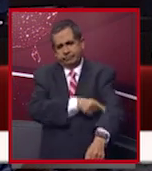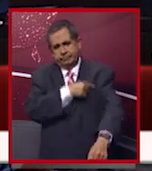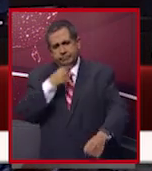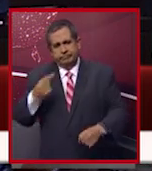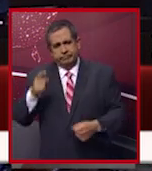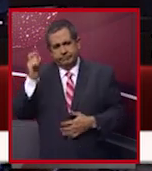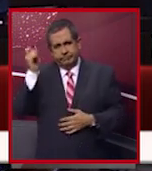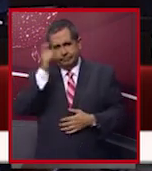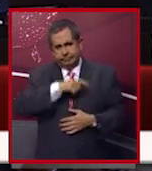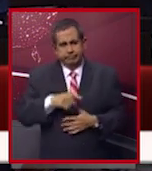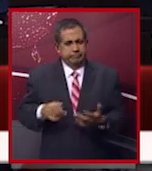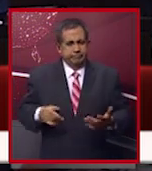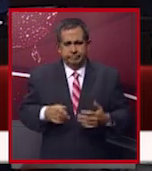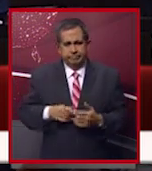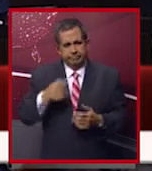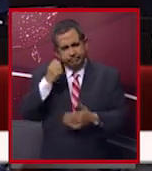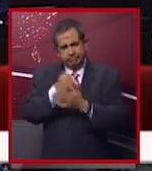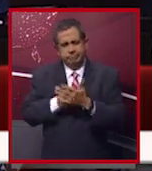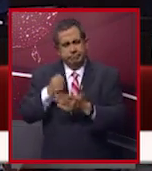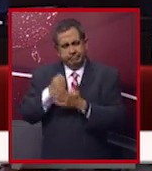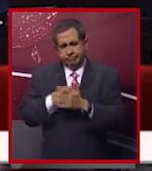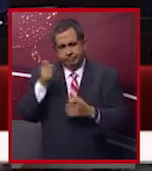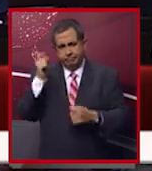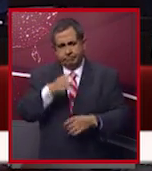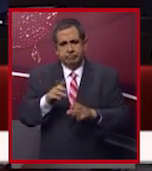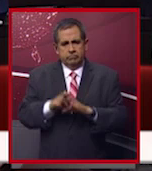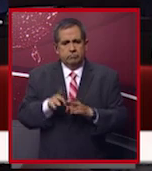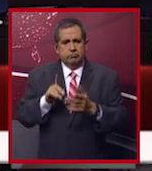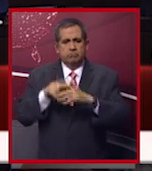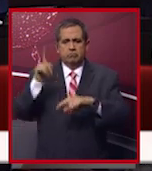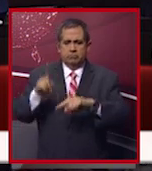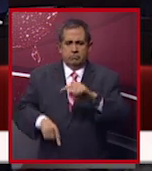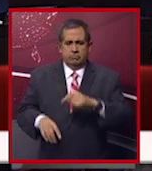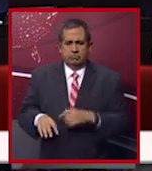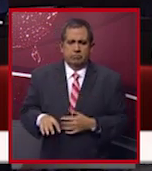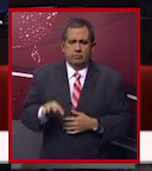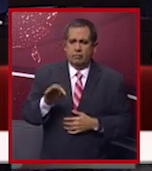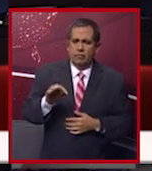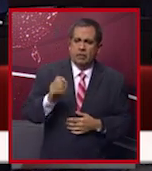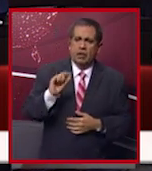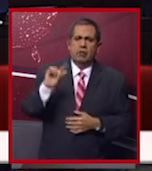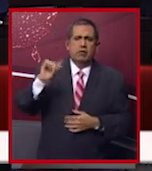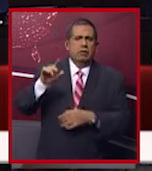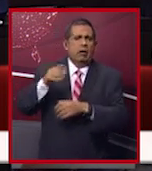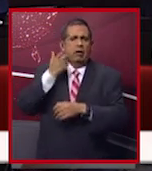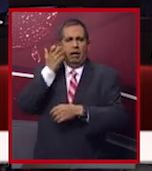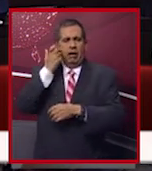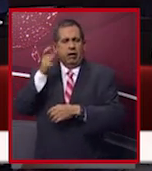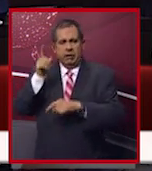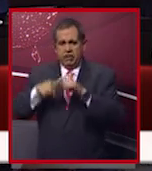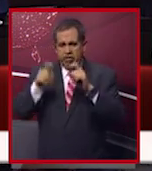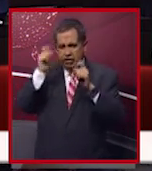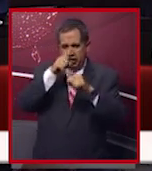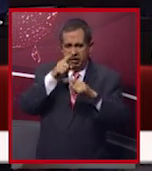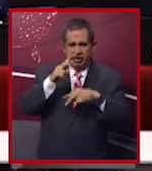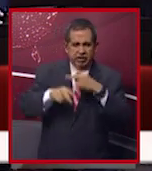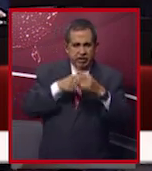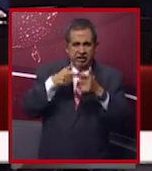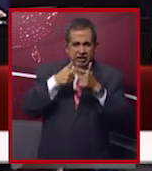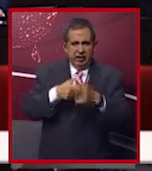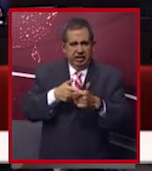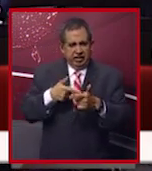y difícil lucha la eliminación de privilegios, pero vamos a